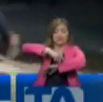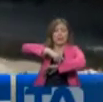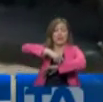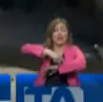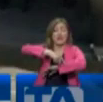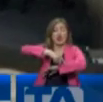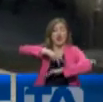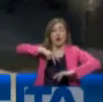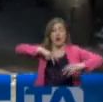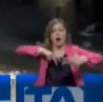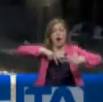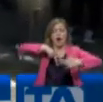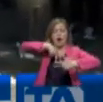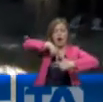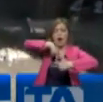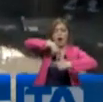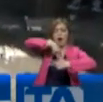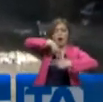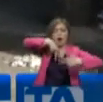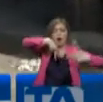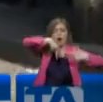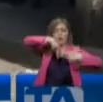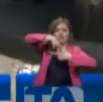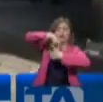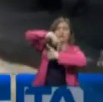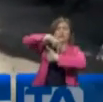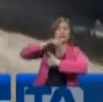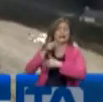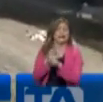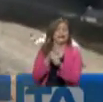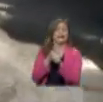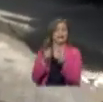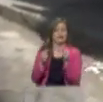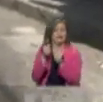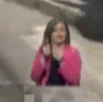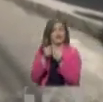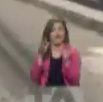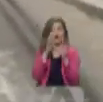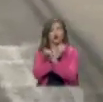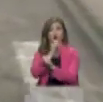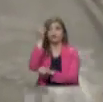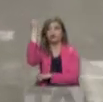mismo problema. Igual tenemos falta de iluminación por las noches,